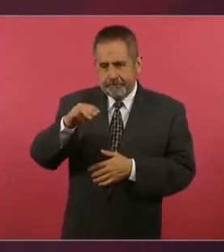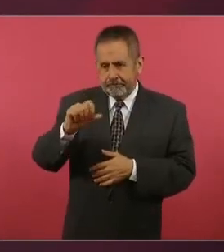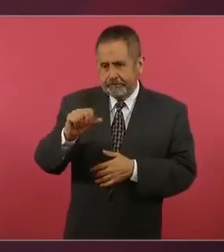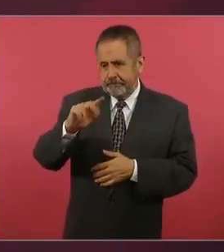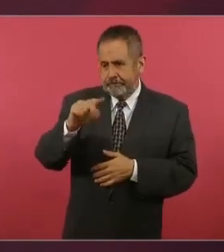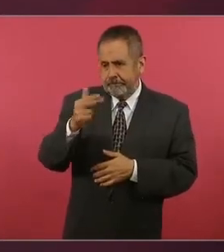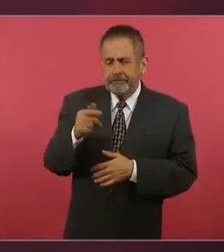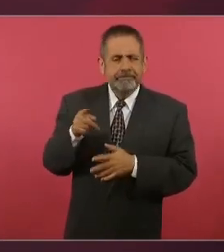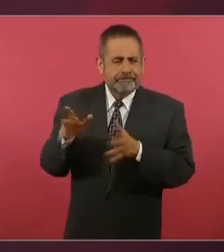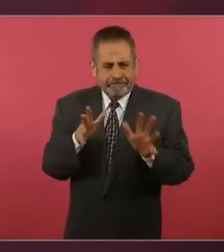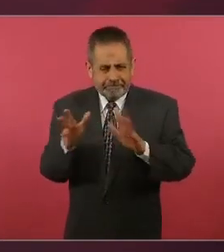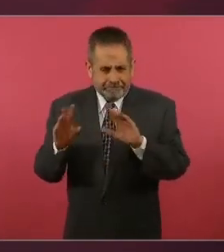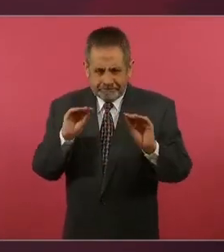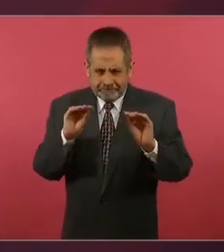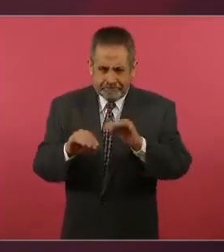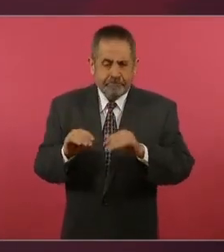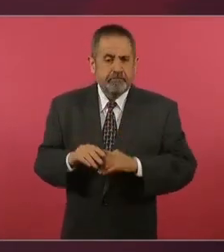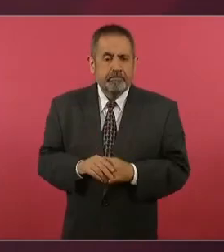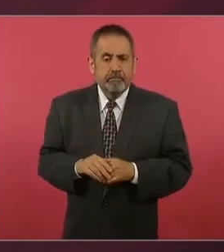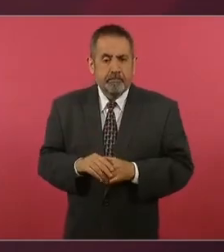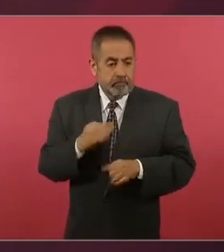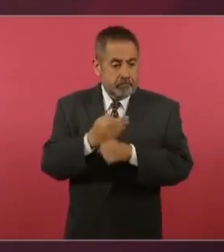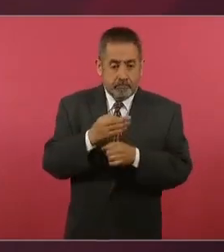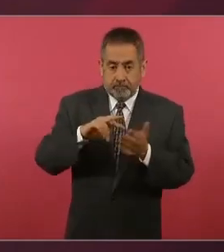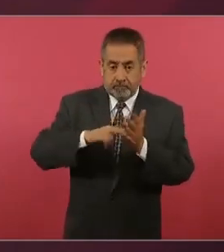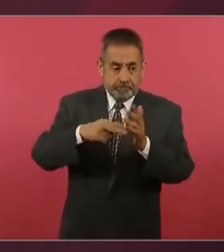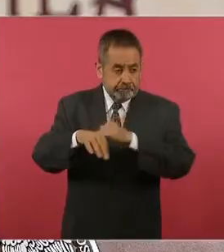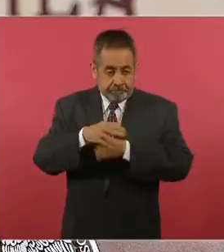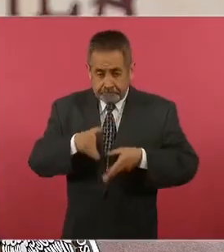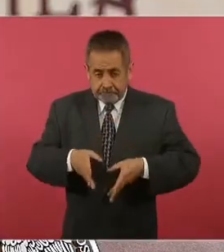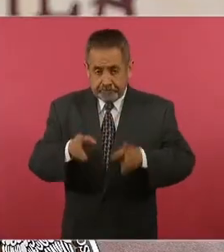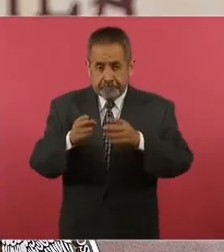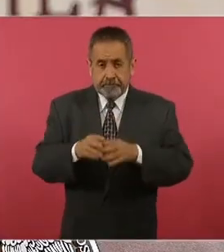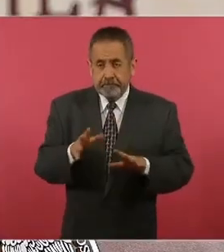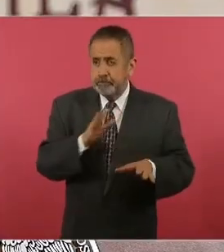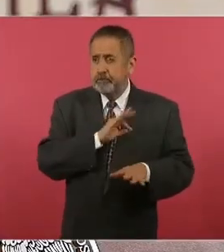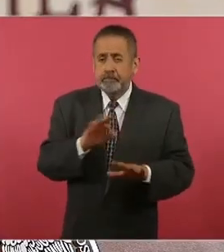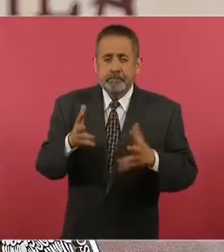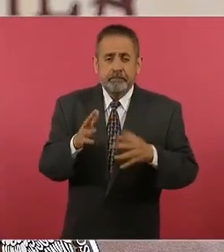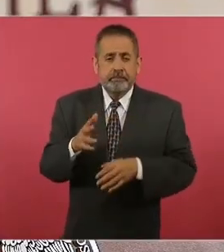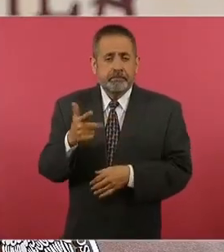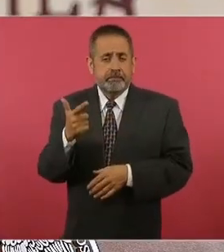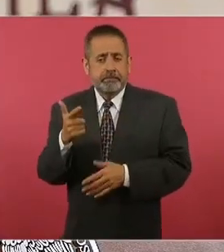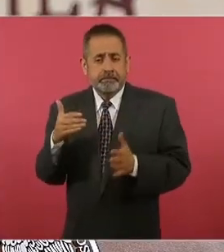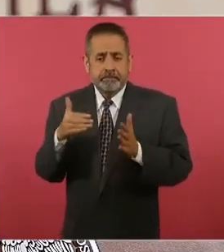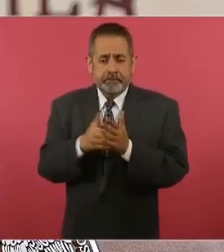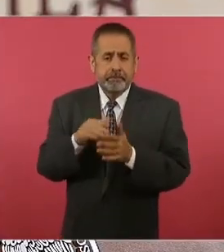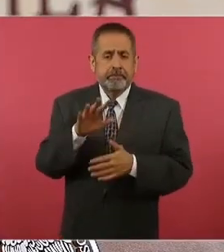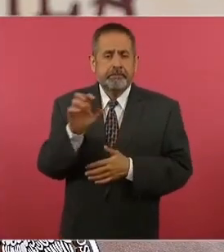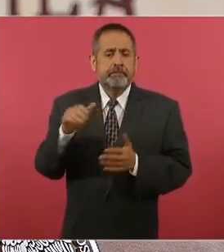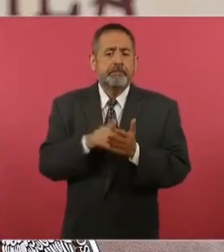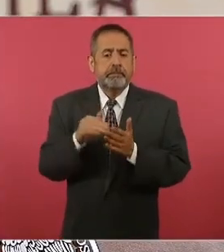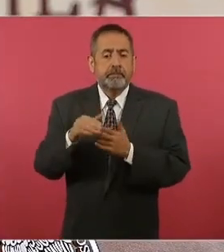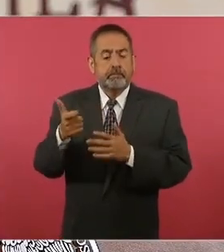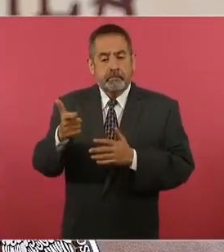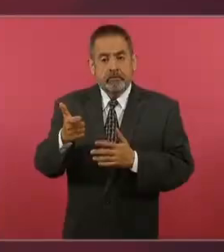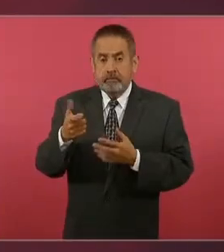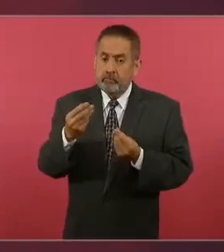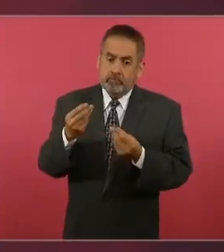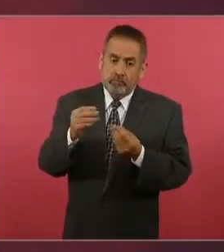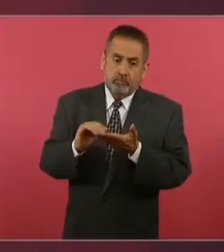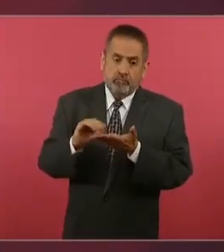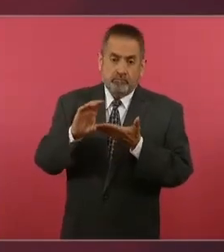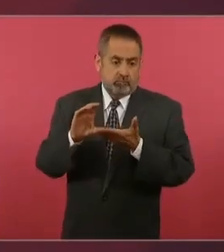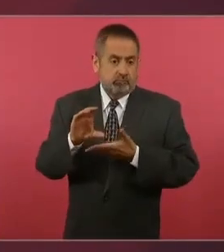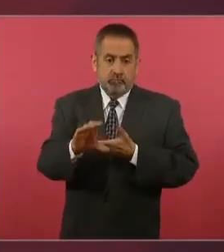de Comunicaciones, pero el caso de la obra civil que está llevando a cabo el Gobierno del Estado son cerca de 7.500 millones de pesos. Es una inversión muy